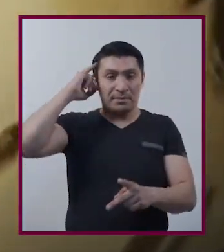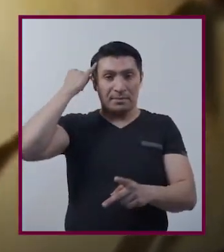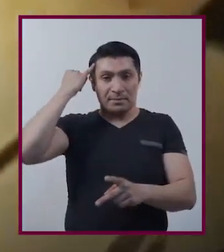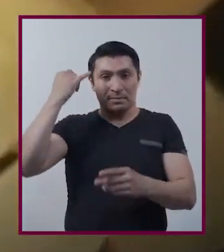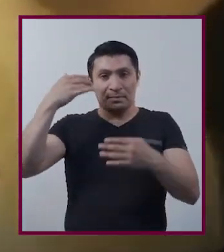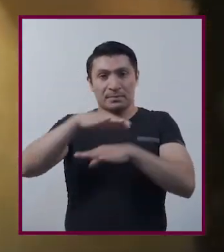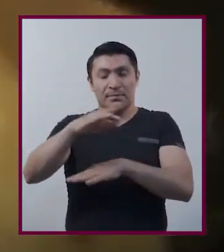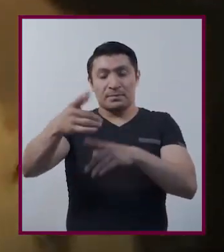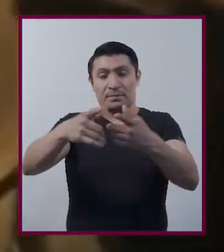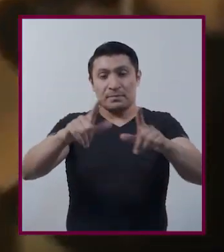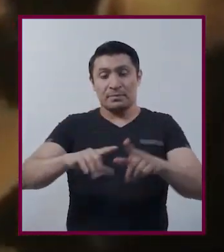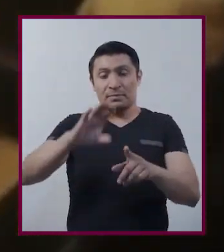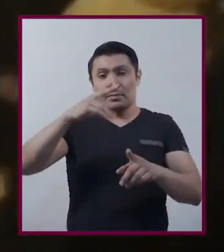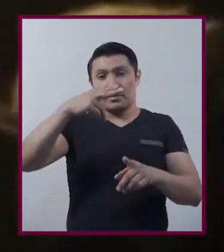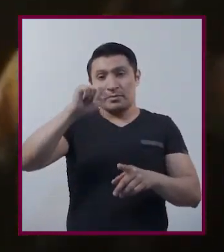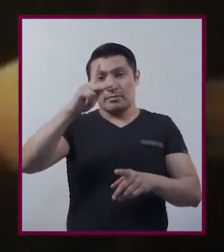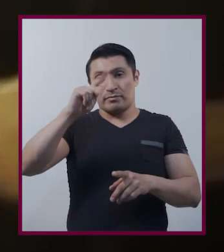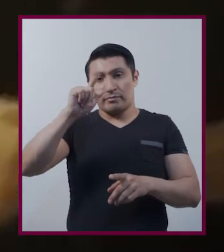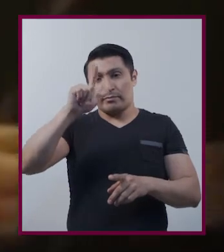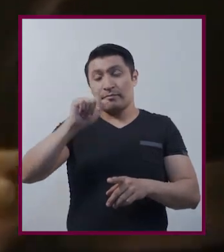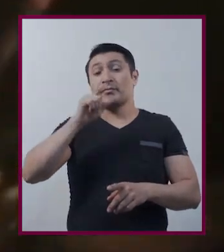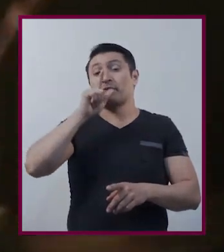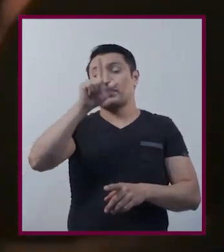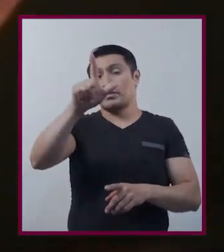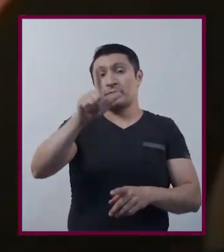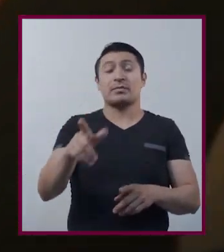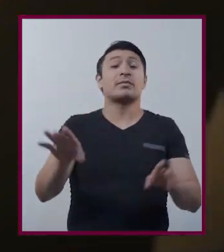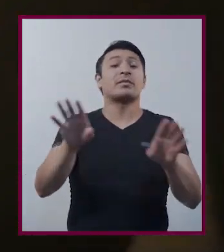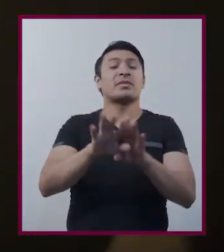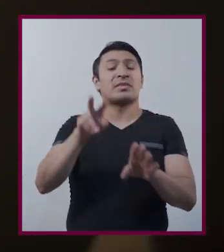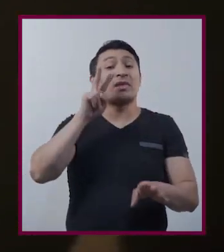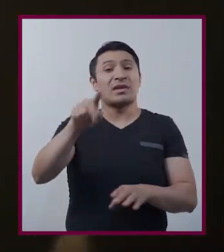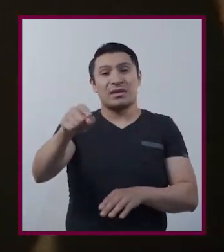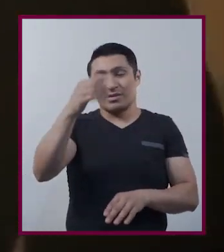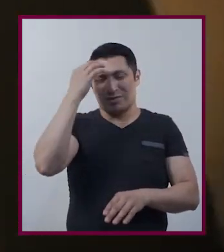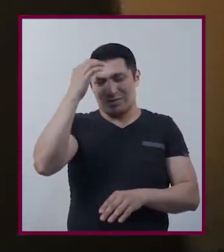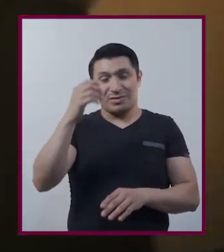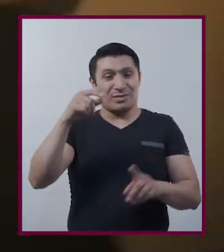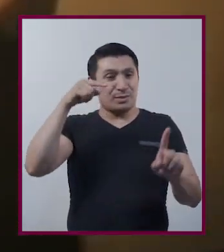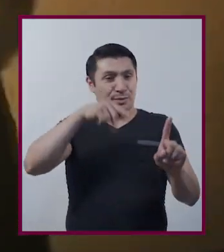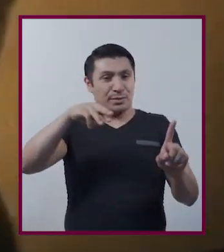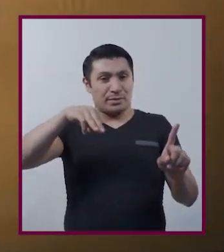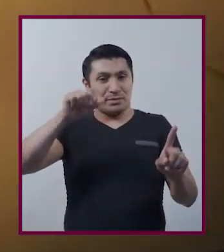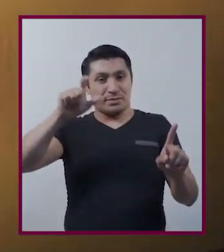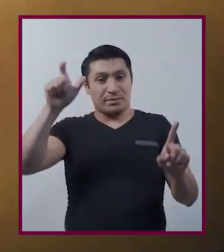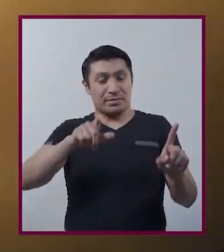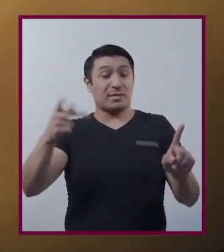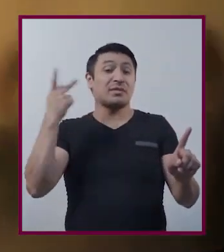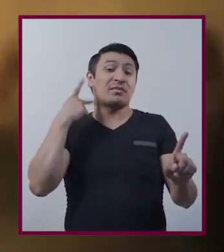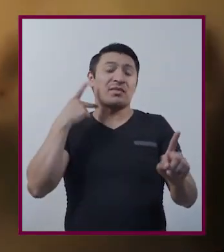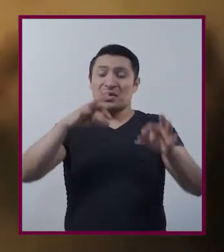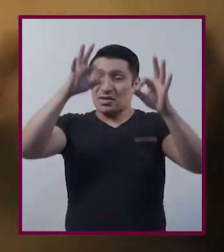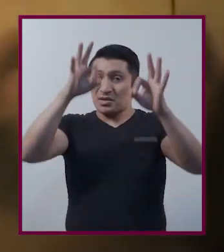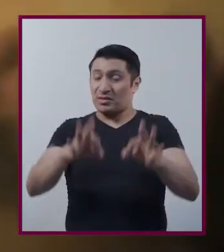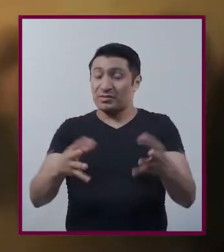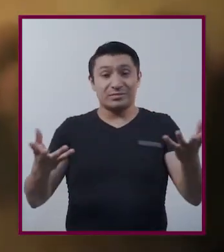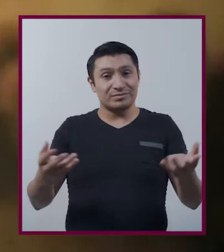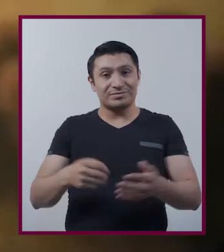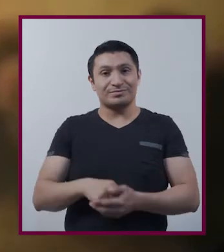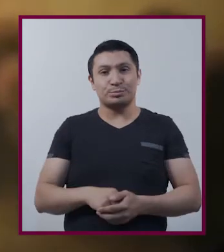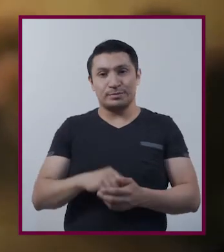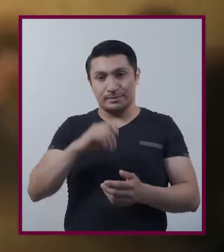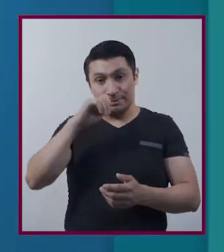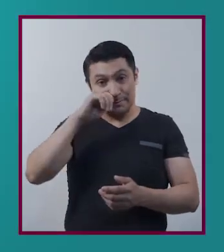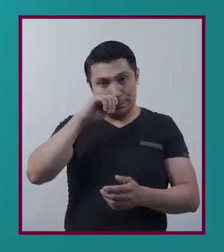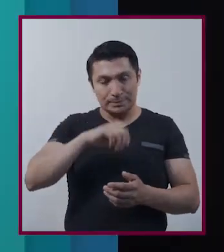los pueblos indios en torno al lago de Chapala, Jalisco. ¿Cómo ves? ¿Conocías a esta figura de Maximiliano como político